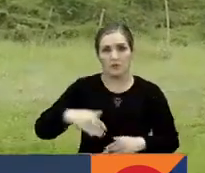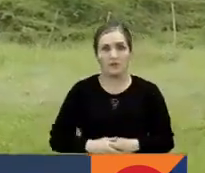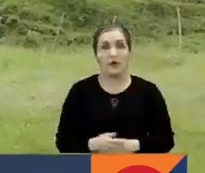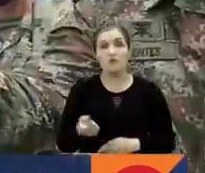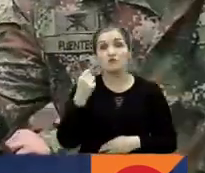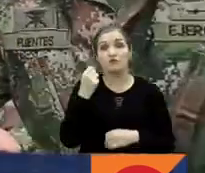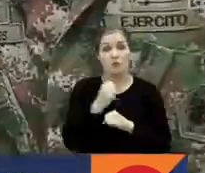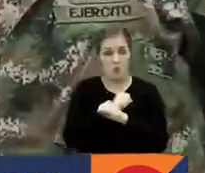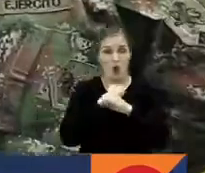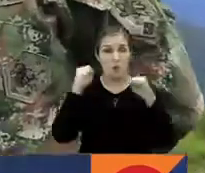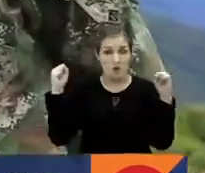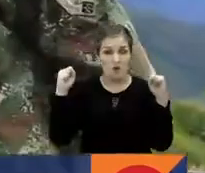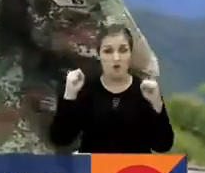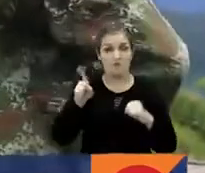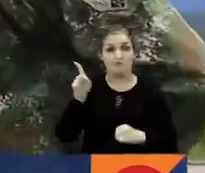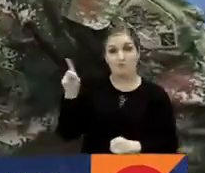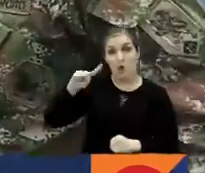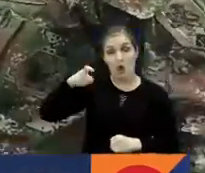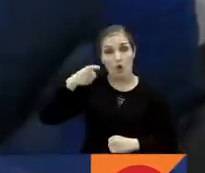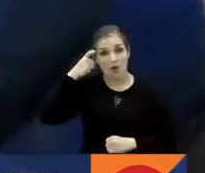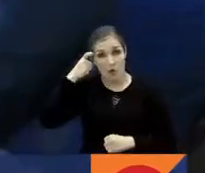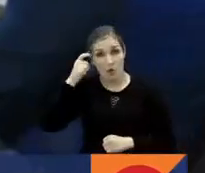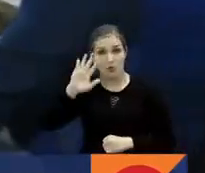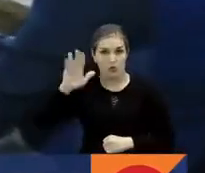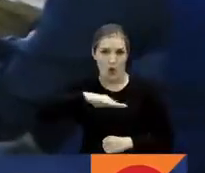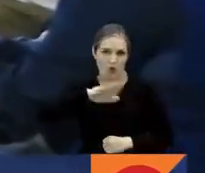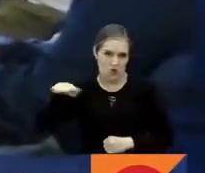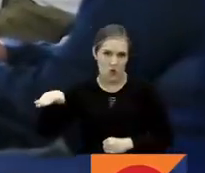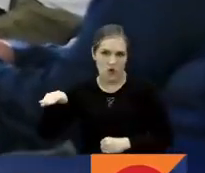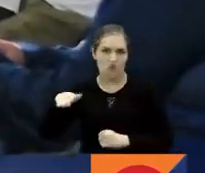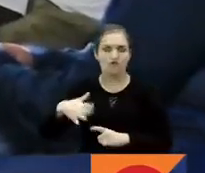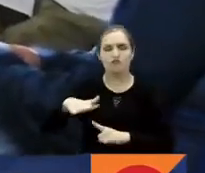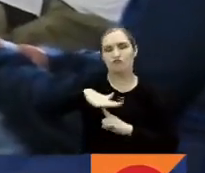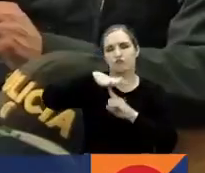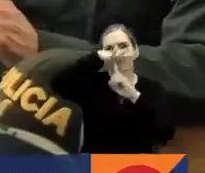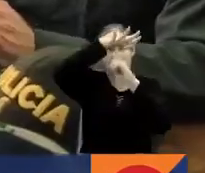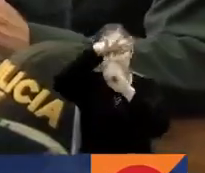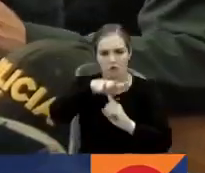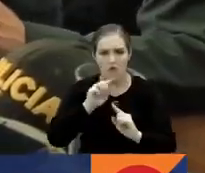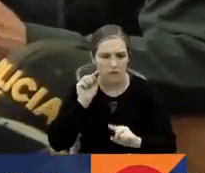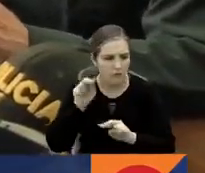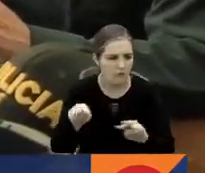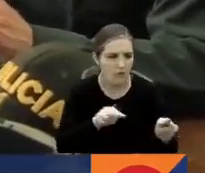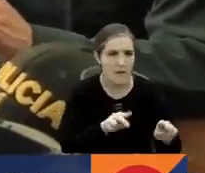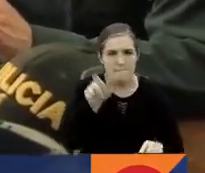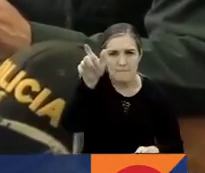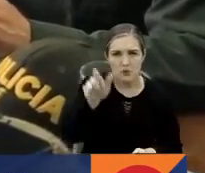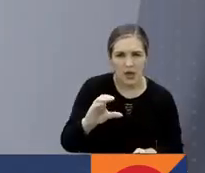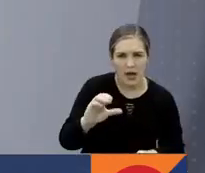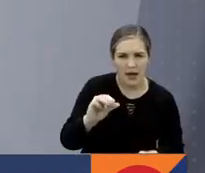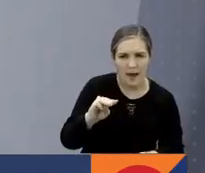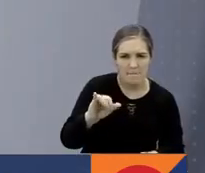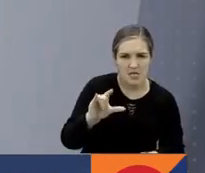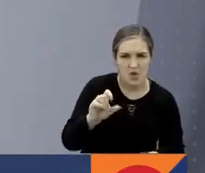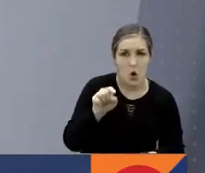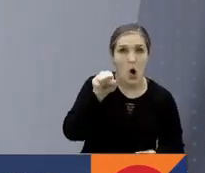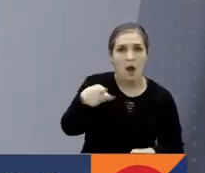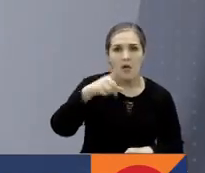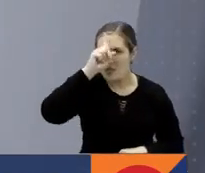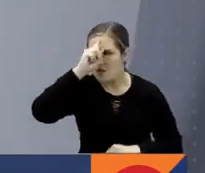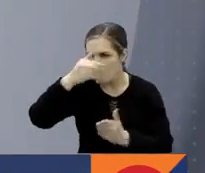encargado de Antioquia sostuvo un consejo de seguridad en Ituango y anunció una millonaria recompensa por información de alias Camilo, principal responsable de las amenazas